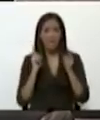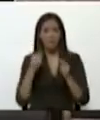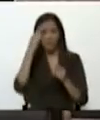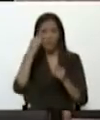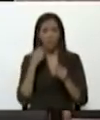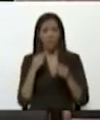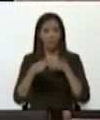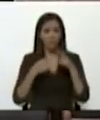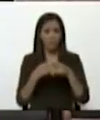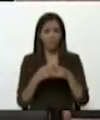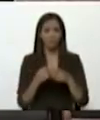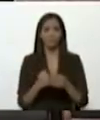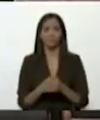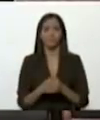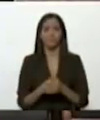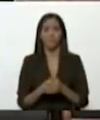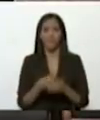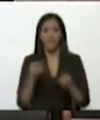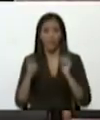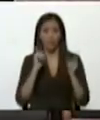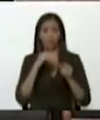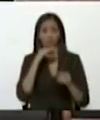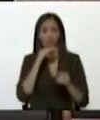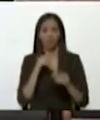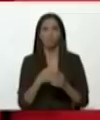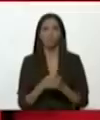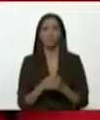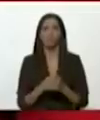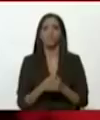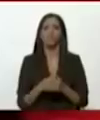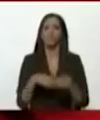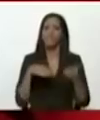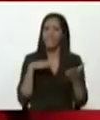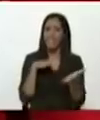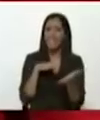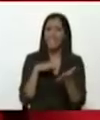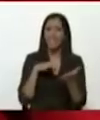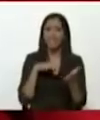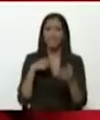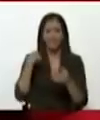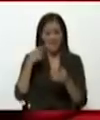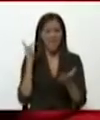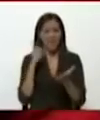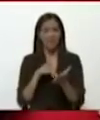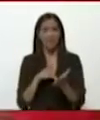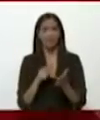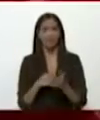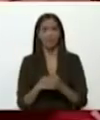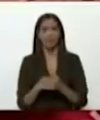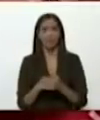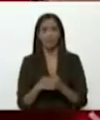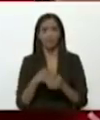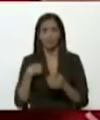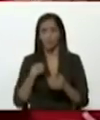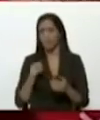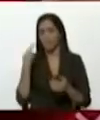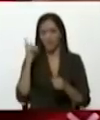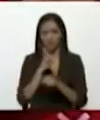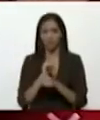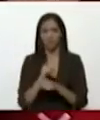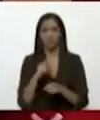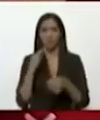Valladares, Mango, antes de irnos. Mañana yo hablo más del caso Valladares. Mañana vengo. Porque mañana yo no vengo. Ya les